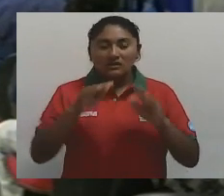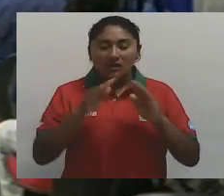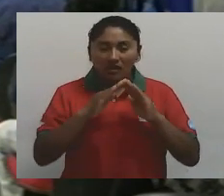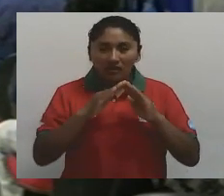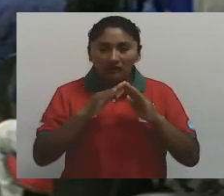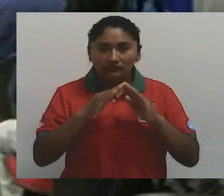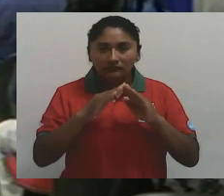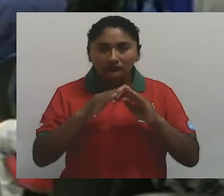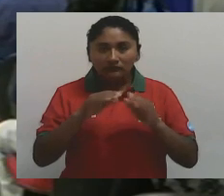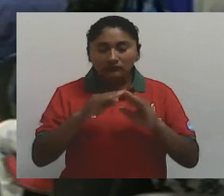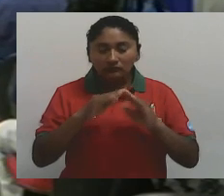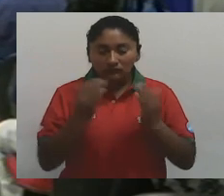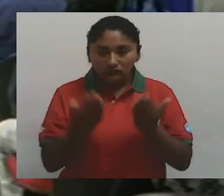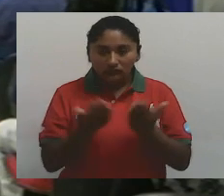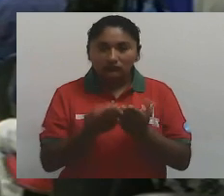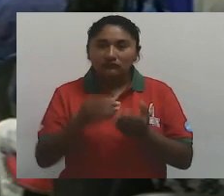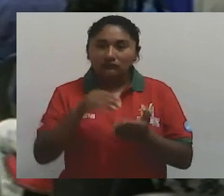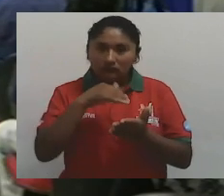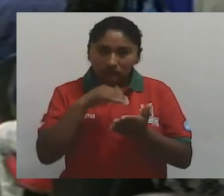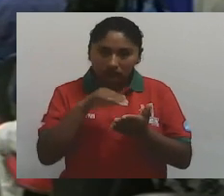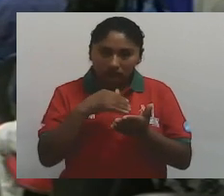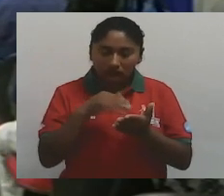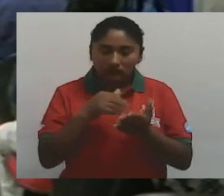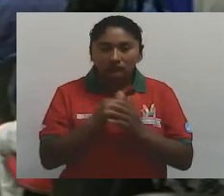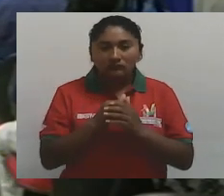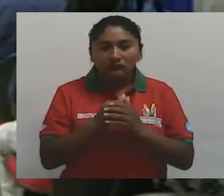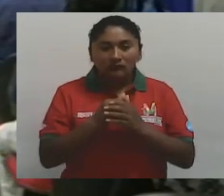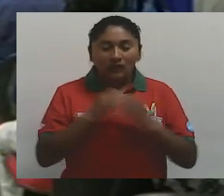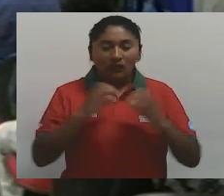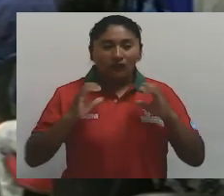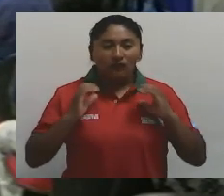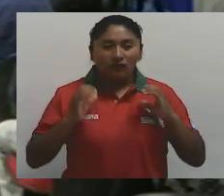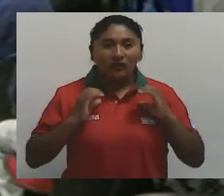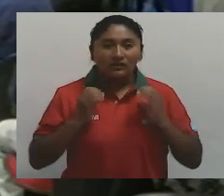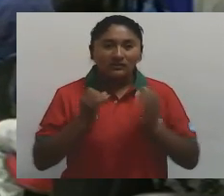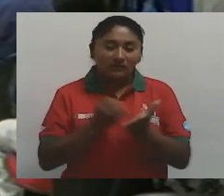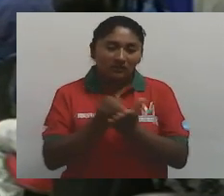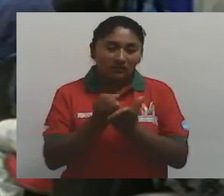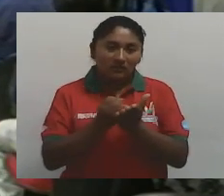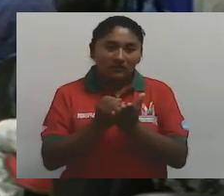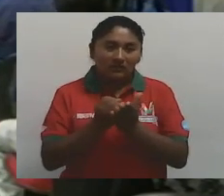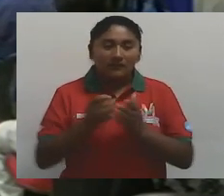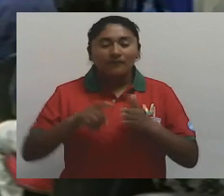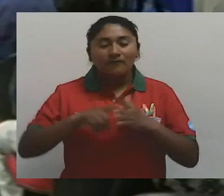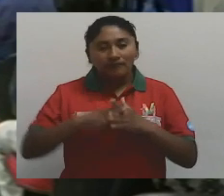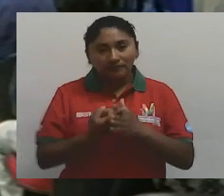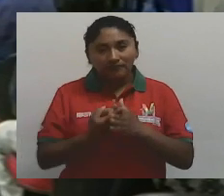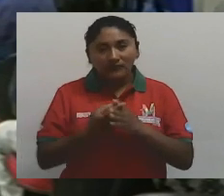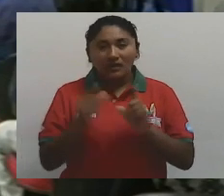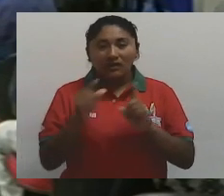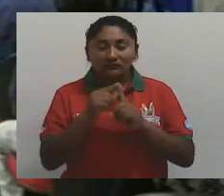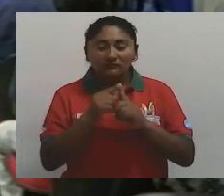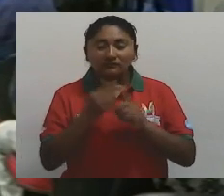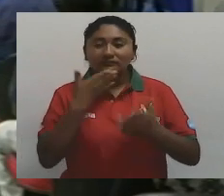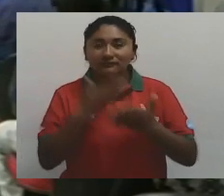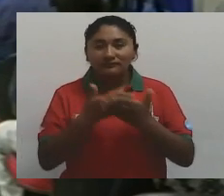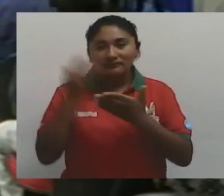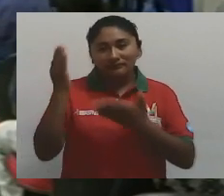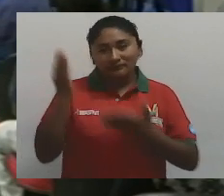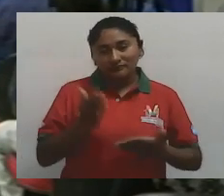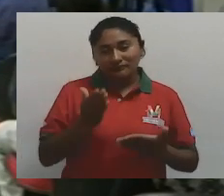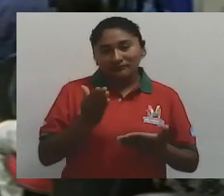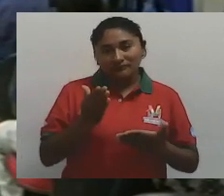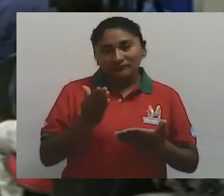virtual. Damos la bienvenida a todos y vamos a empezar con las palabras de bienvenida a cargo